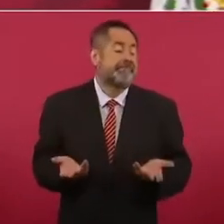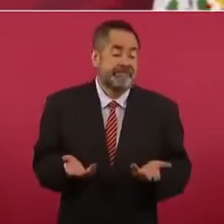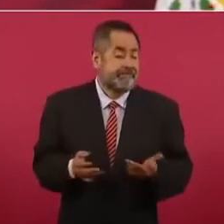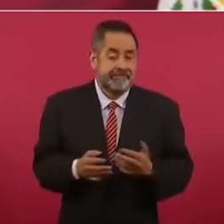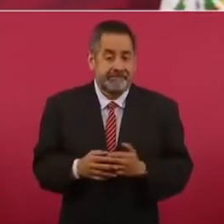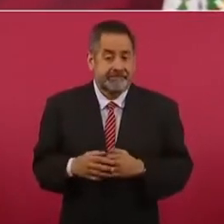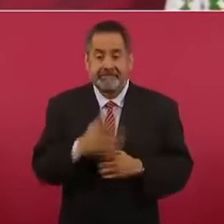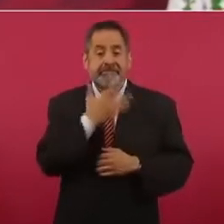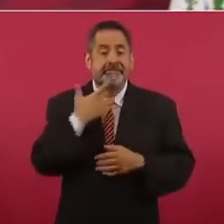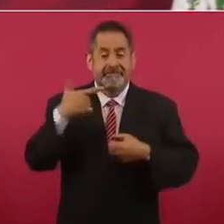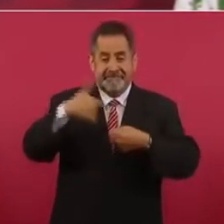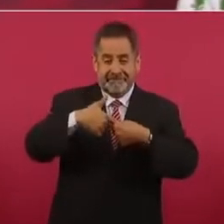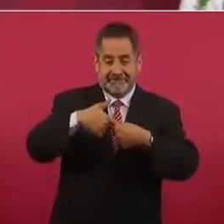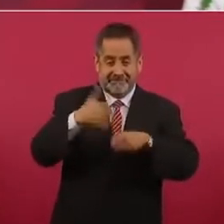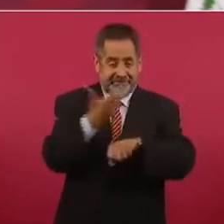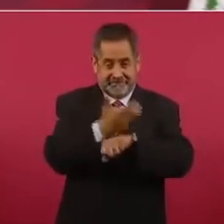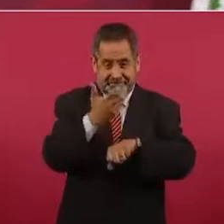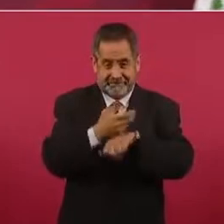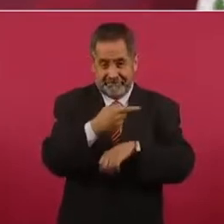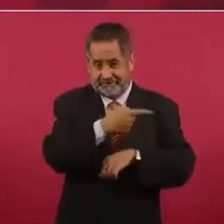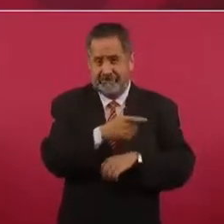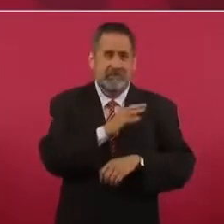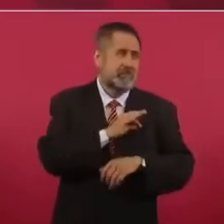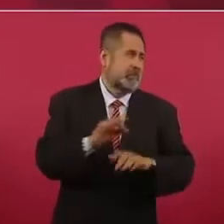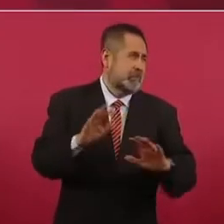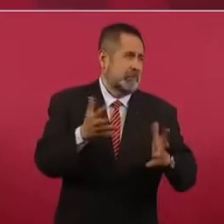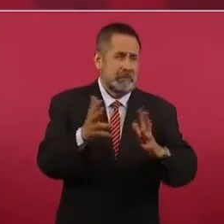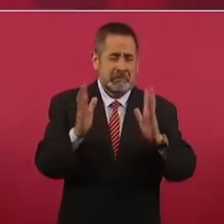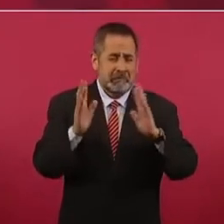la gasolina pues son como,